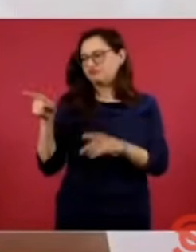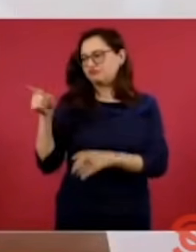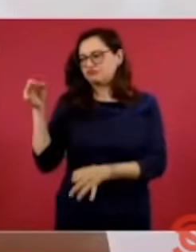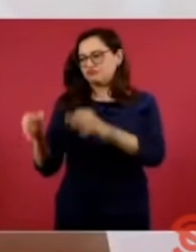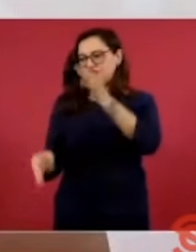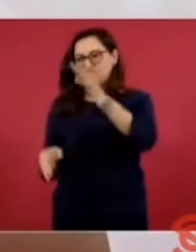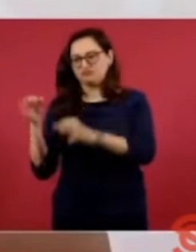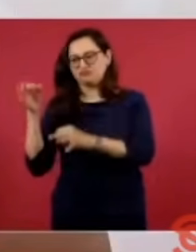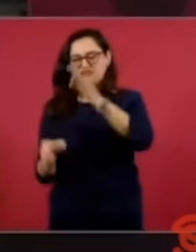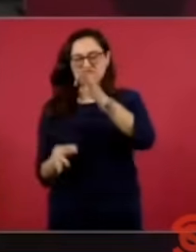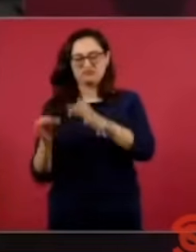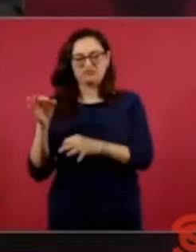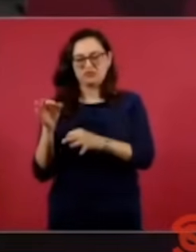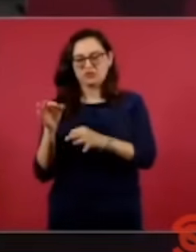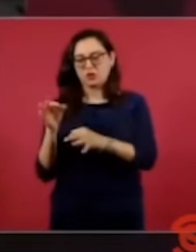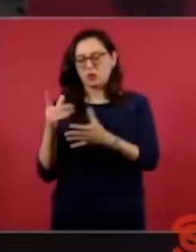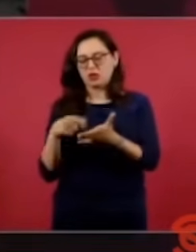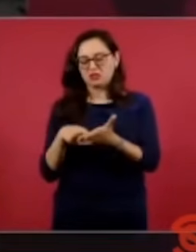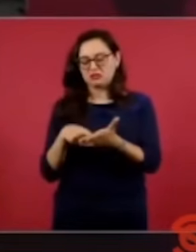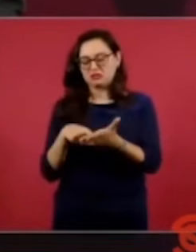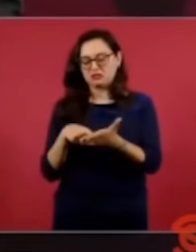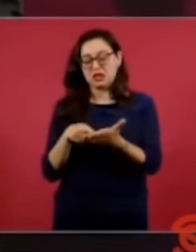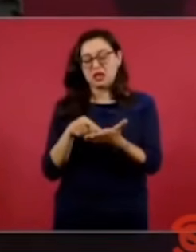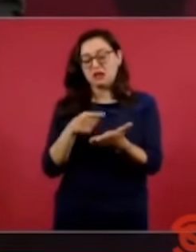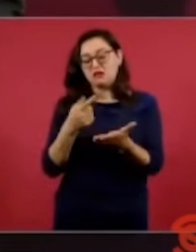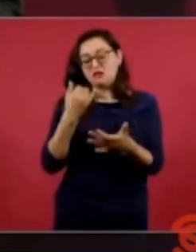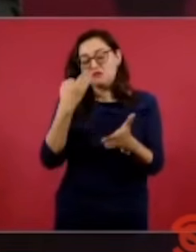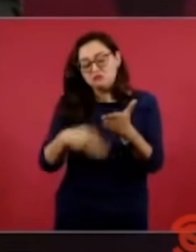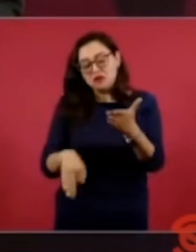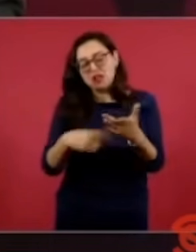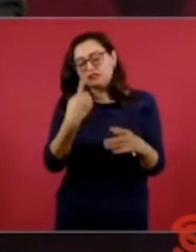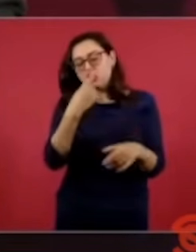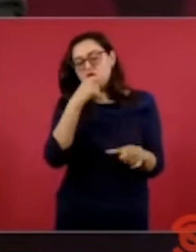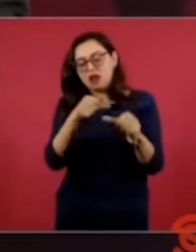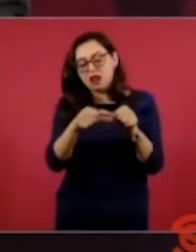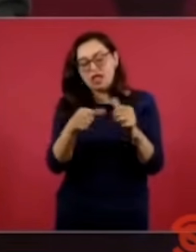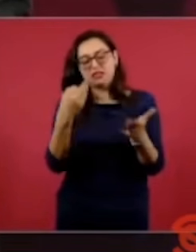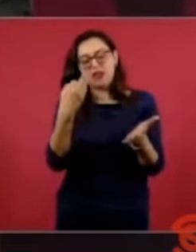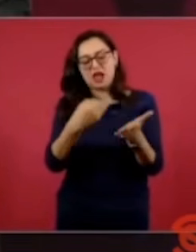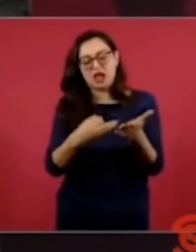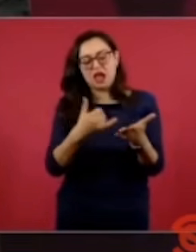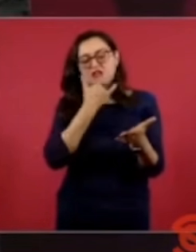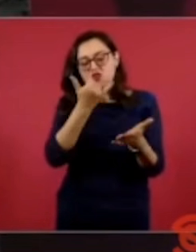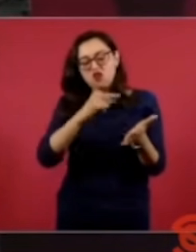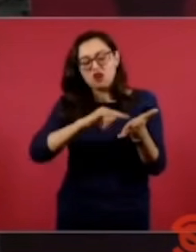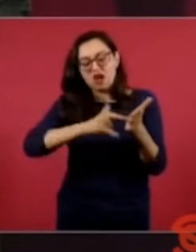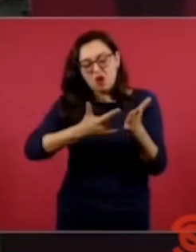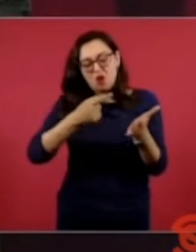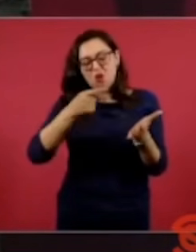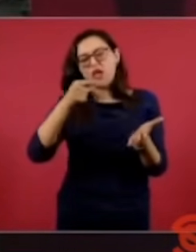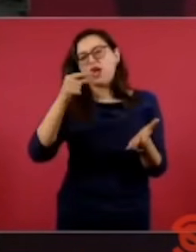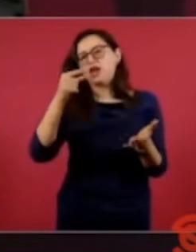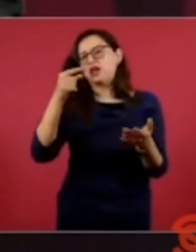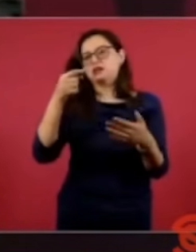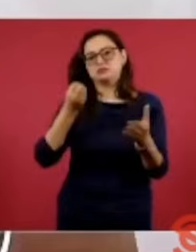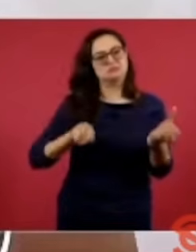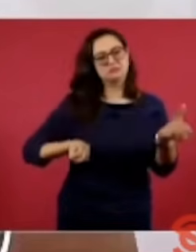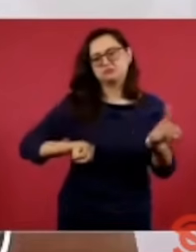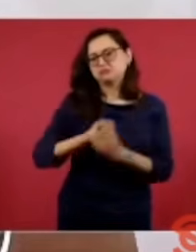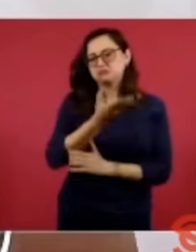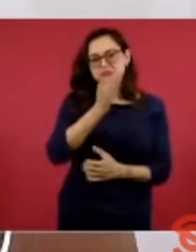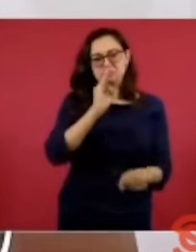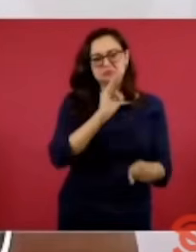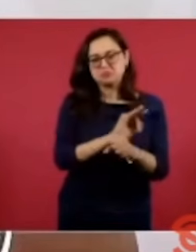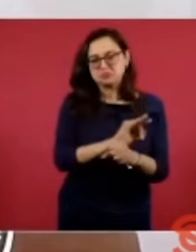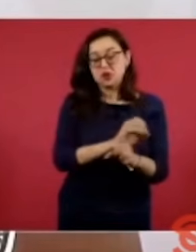eso que hablamos de los Sabadazo por ejemplo de los